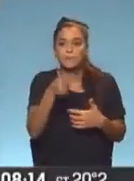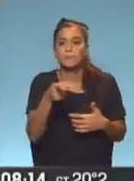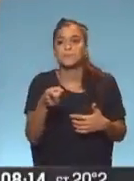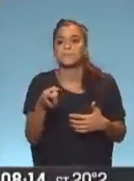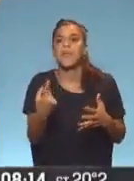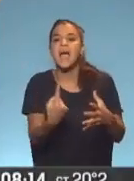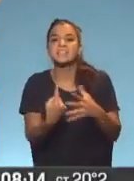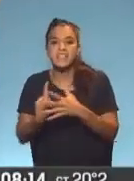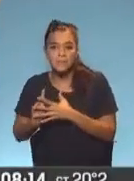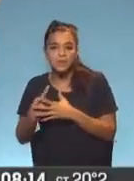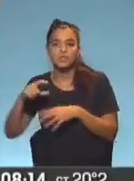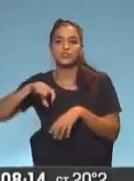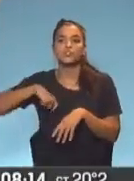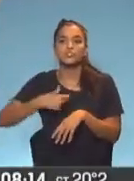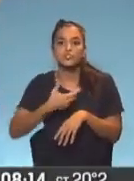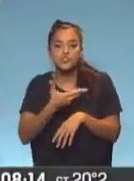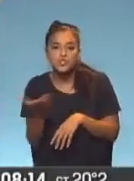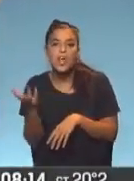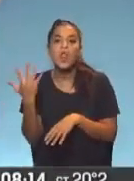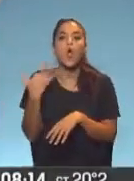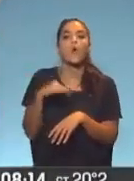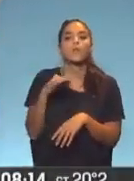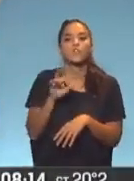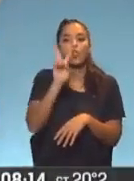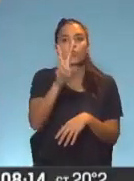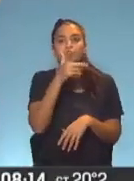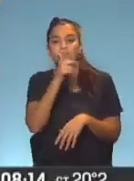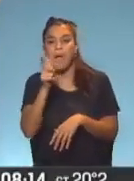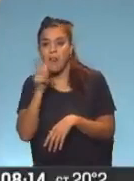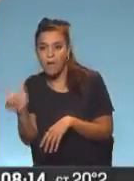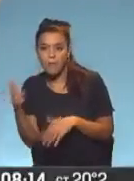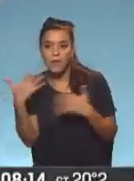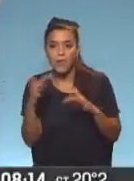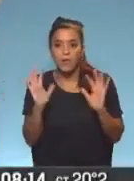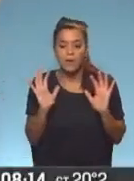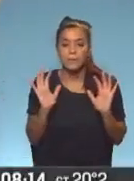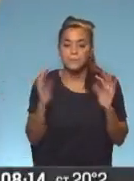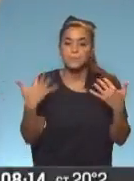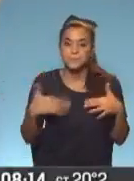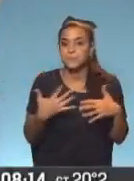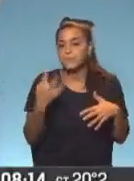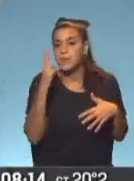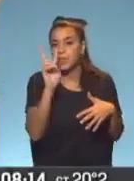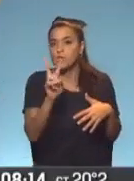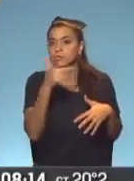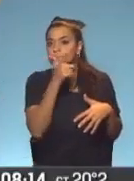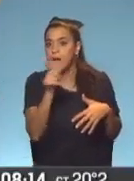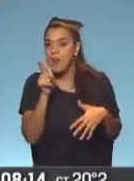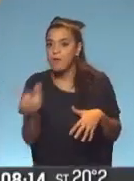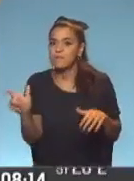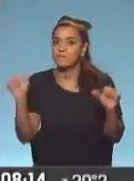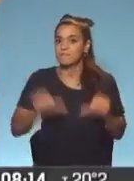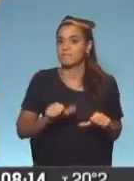el aislamiento social y obligatorio. Dos palabras que a primera vista parecen muy malas